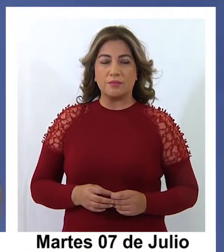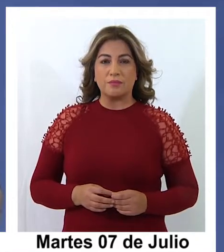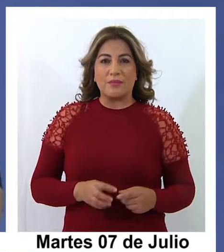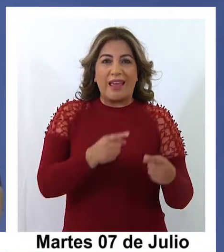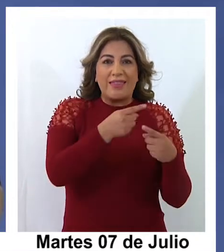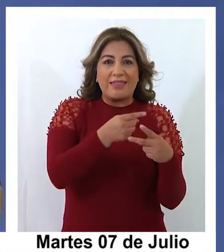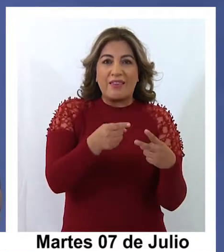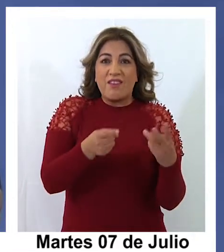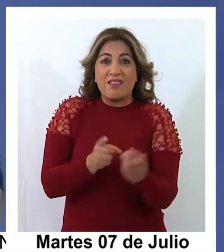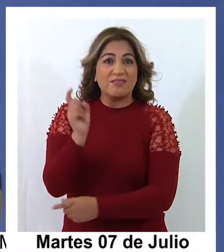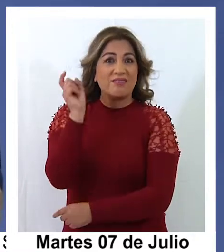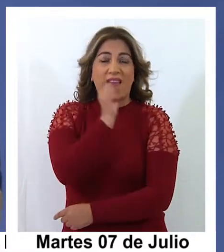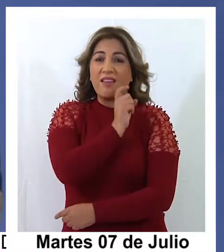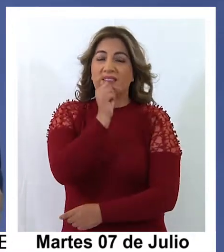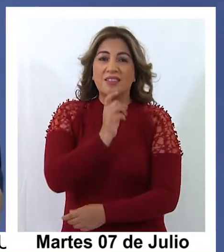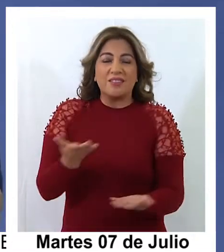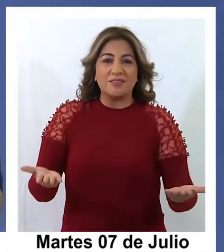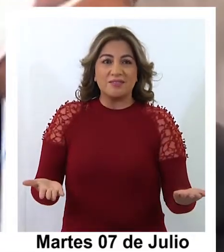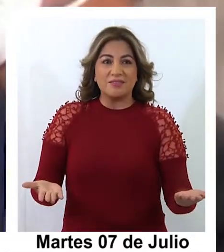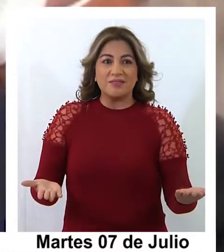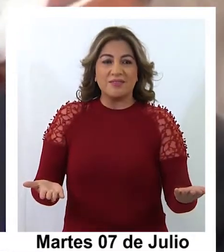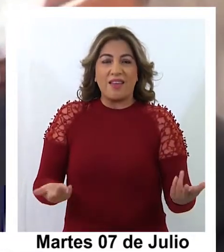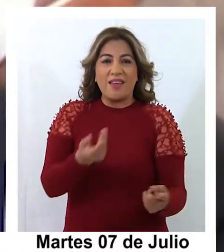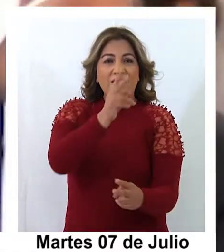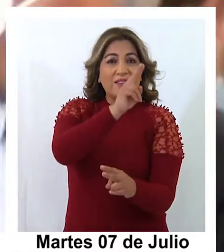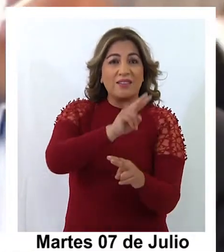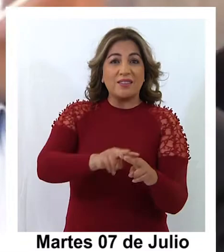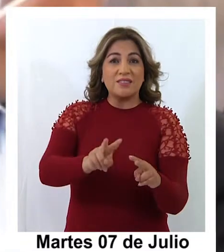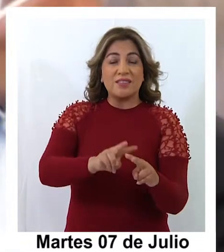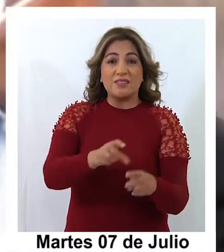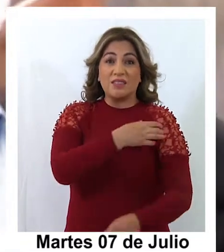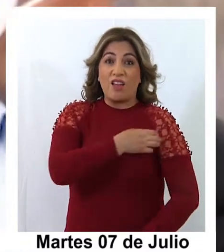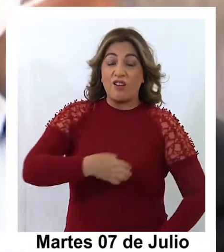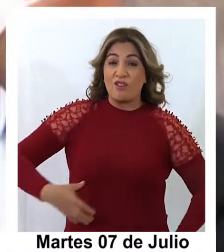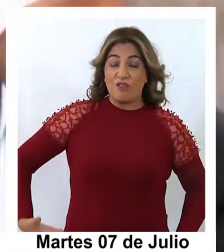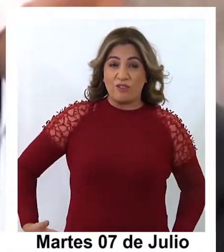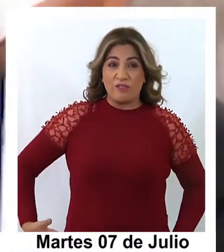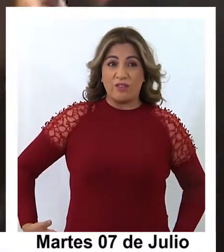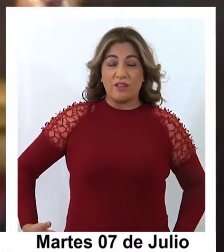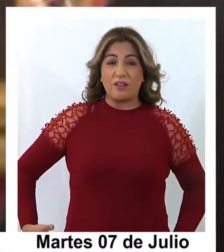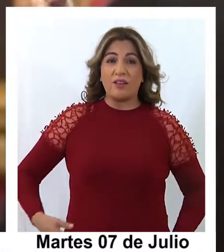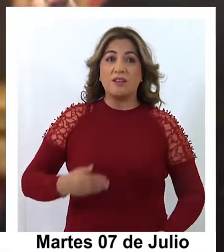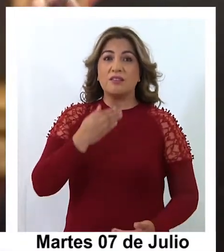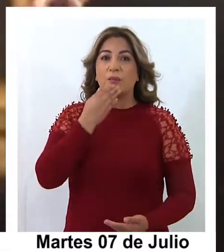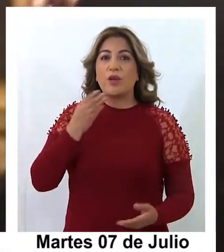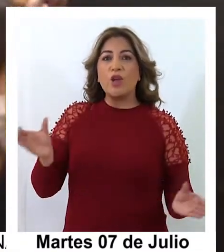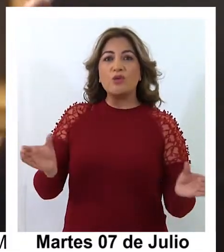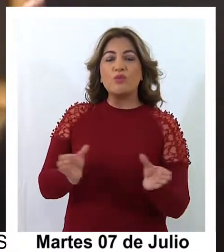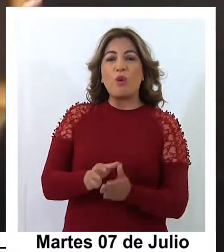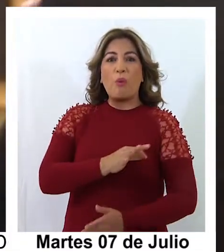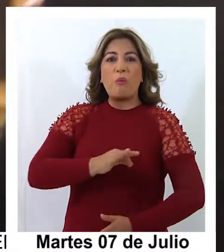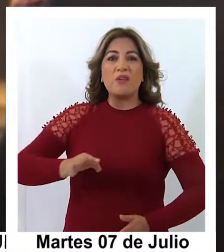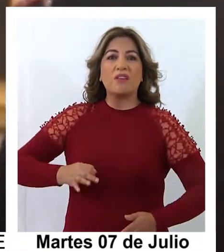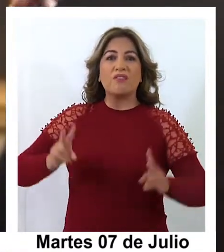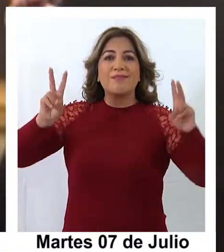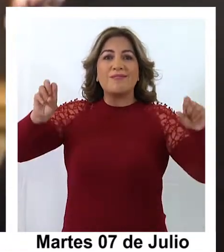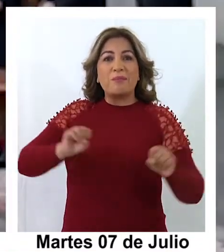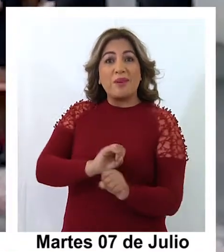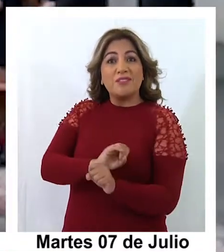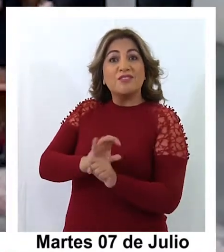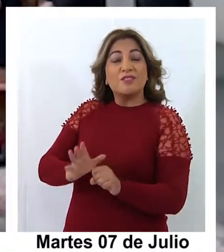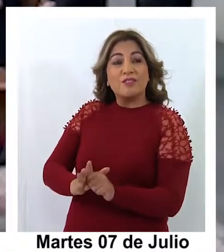una serie de críticas a la forma en que se ha conducido el gobierno, así como su coalición en tiempos de